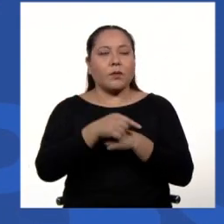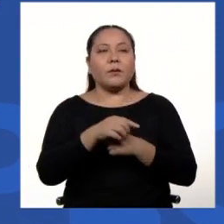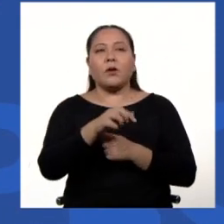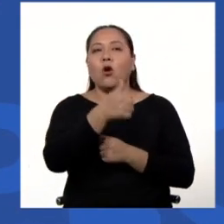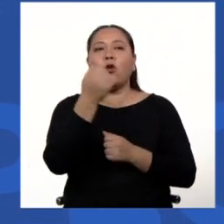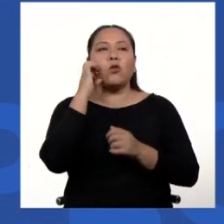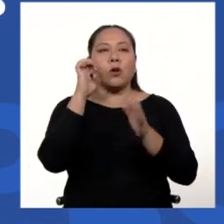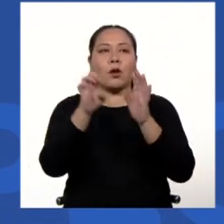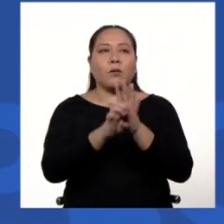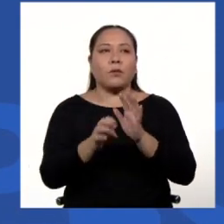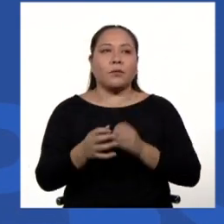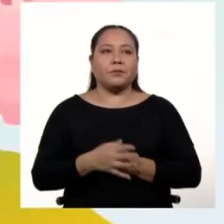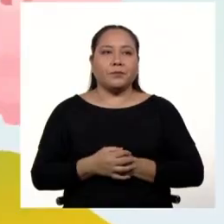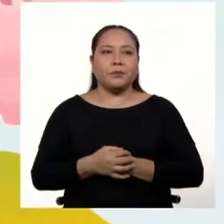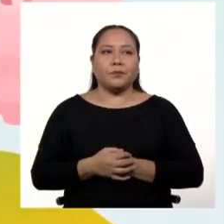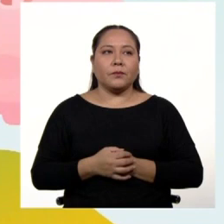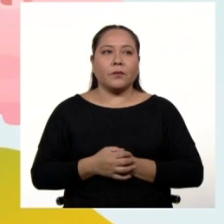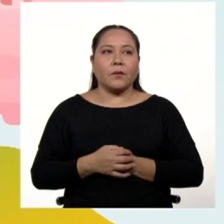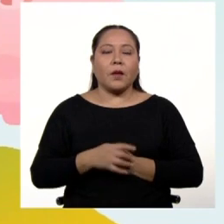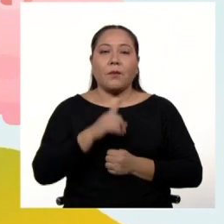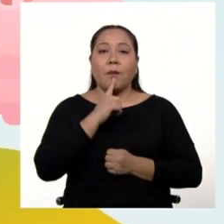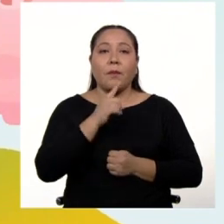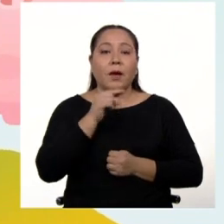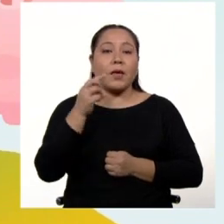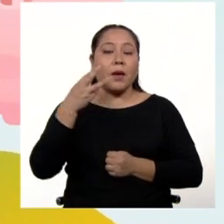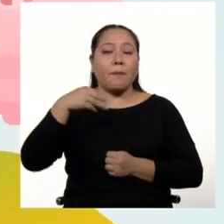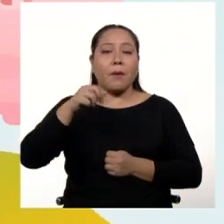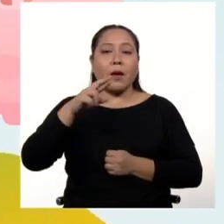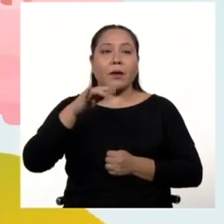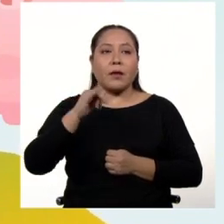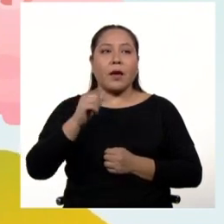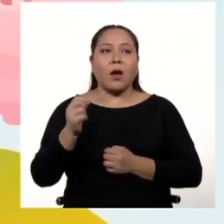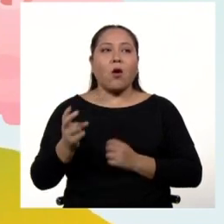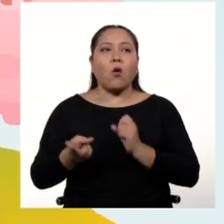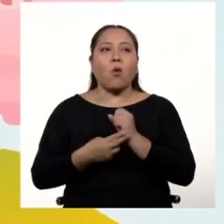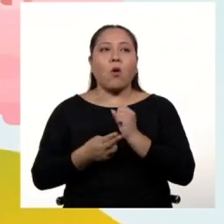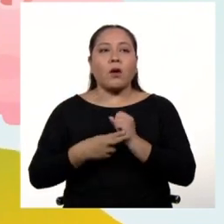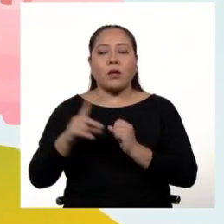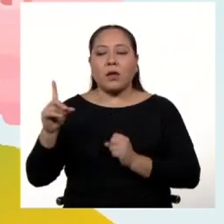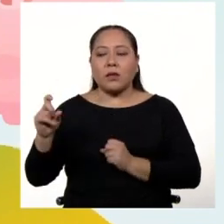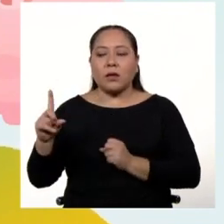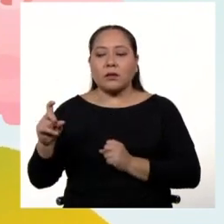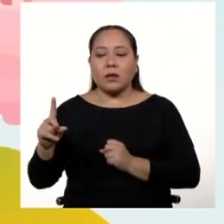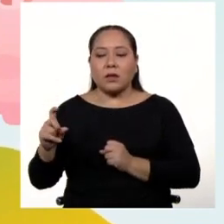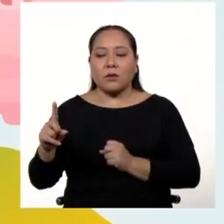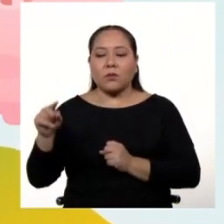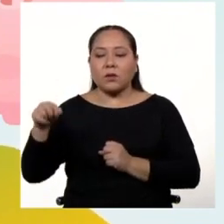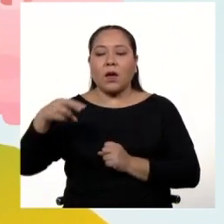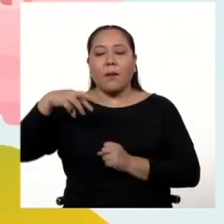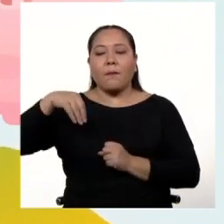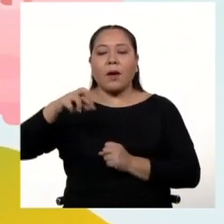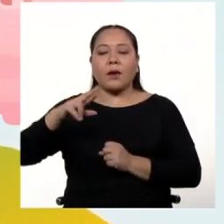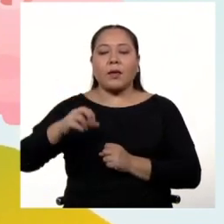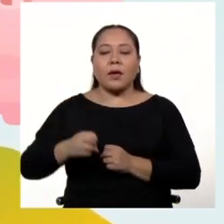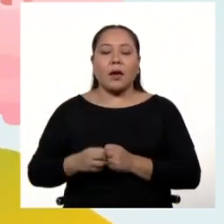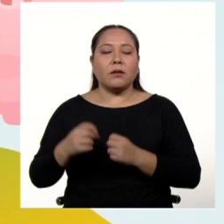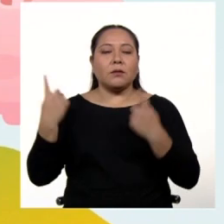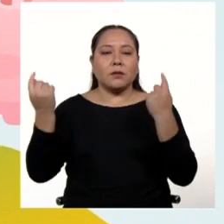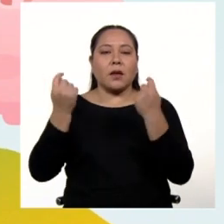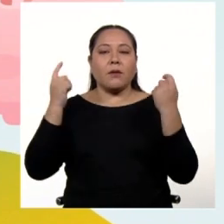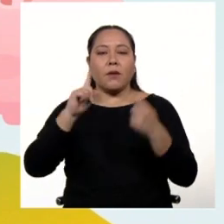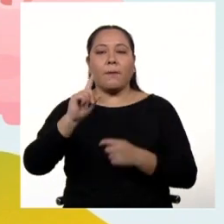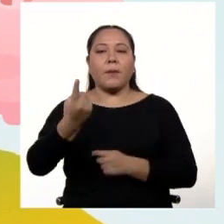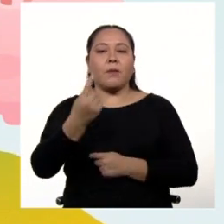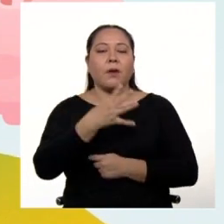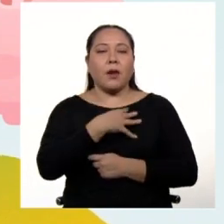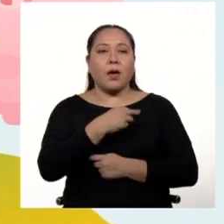forma? El padre de María decide ahorrar 10 céntimos el día en el que María cumple un año.